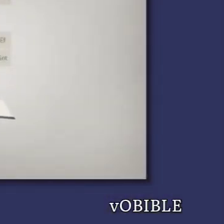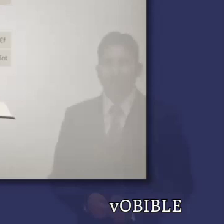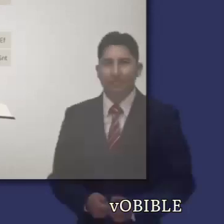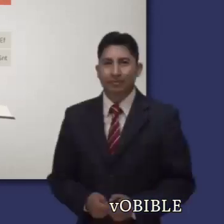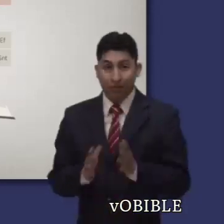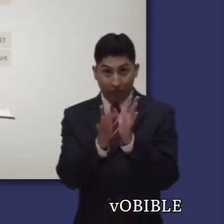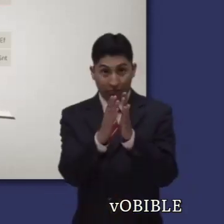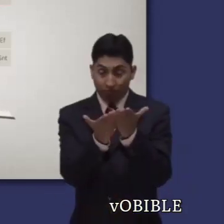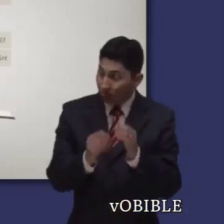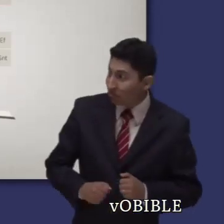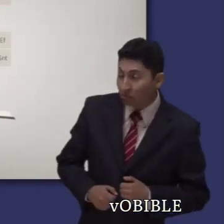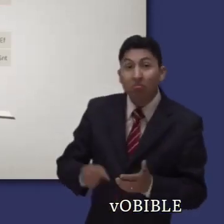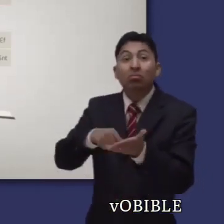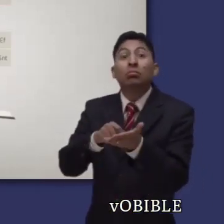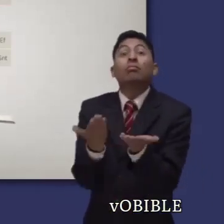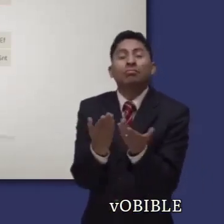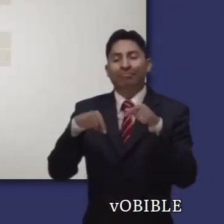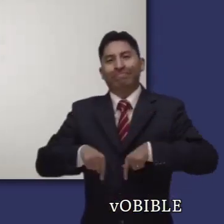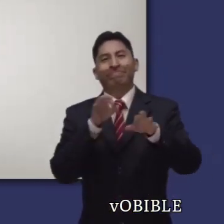Información sobre segunda a los Corintios.